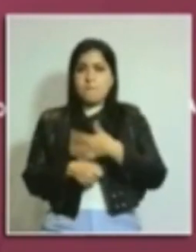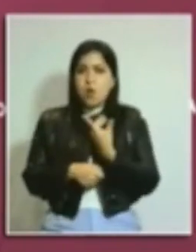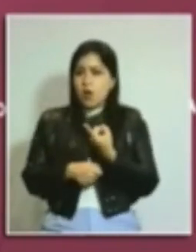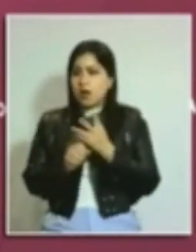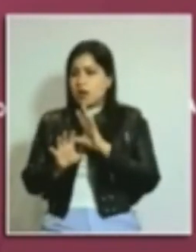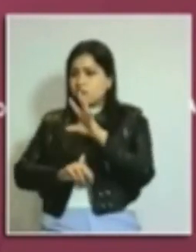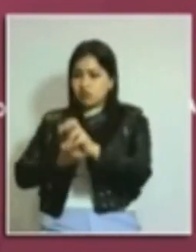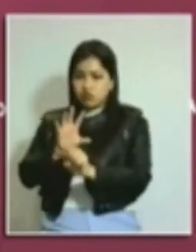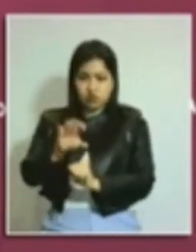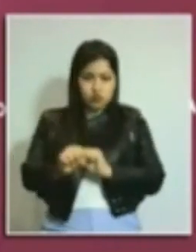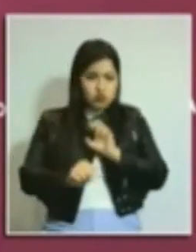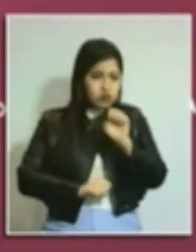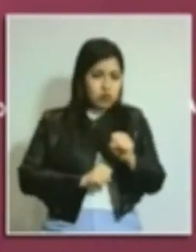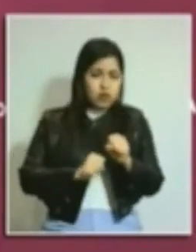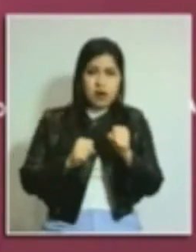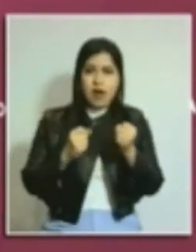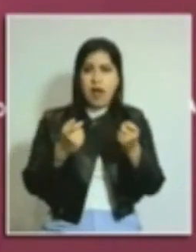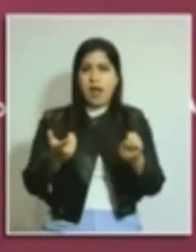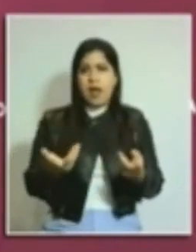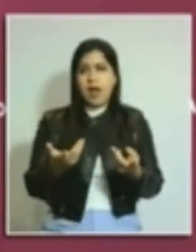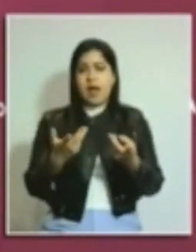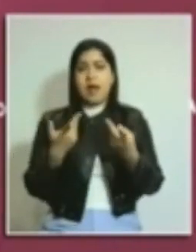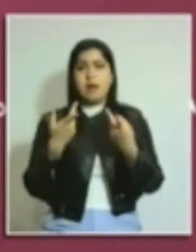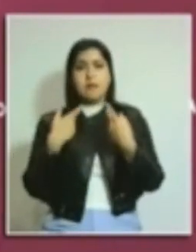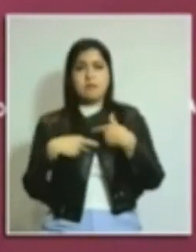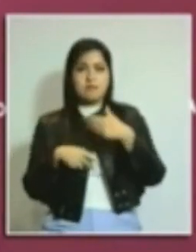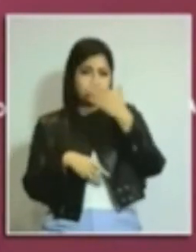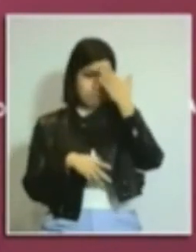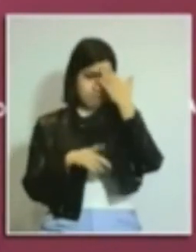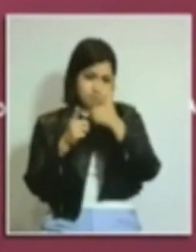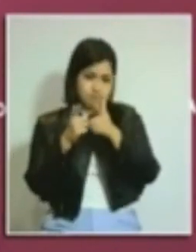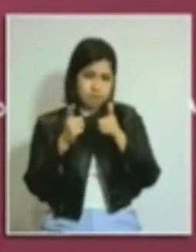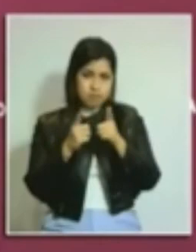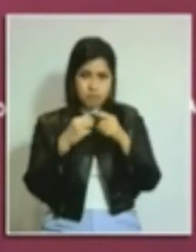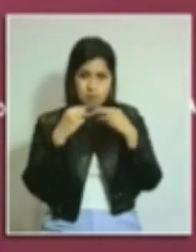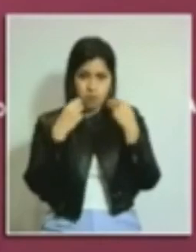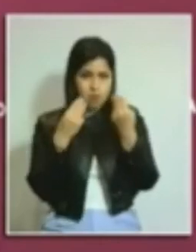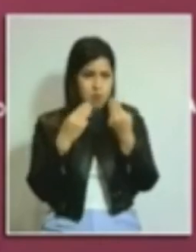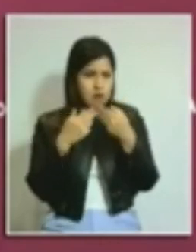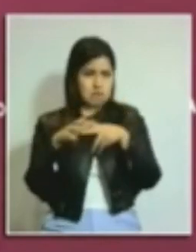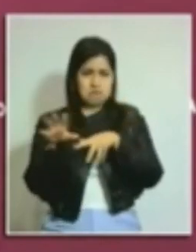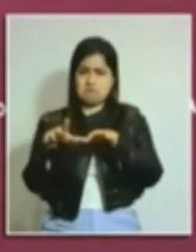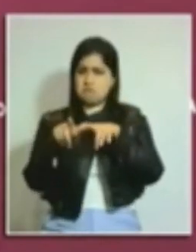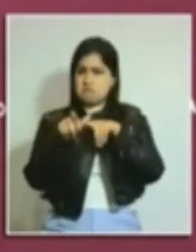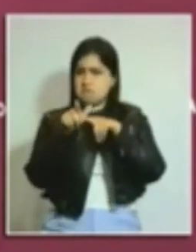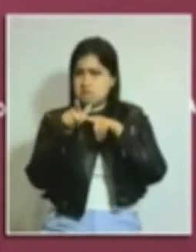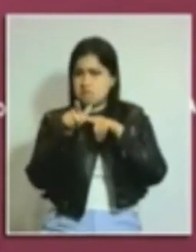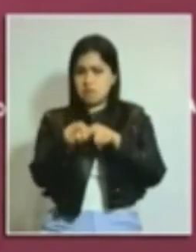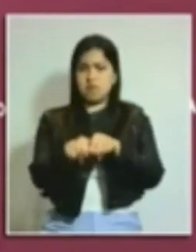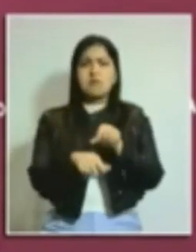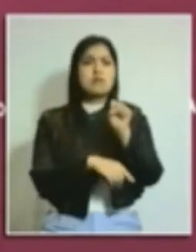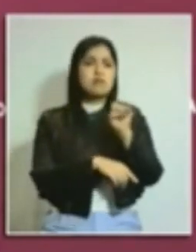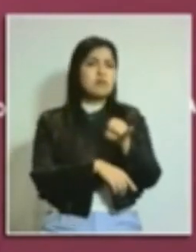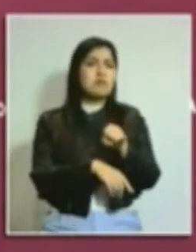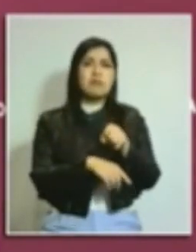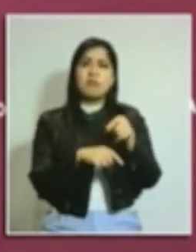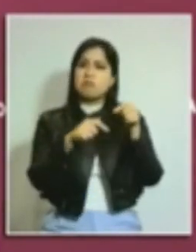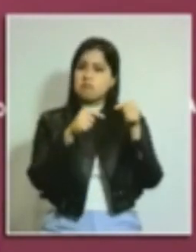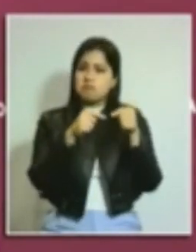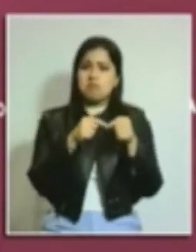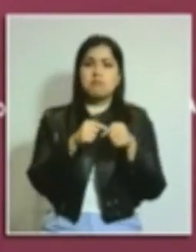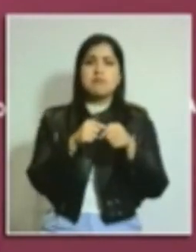Nini. Entonces esos trabajos siguen y esos trabajos van a seguir siempre. La diferencia es